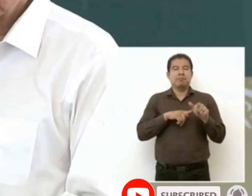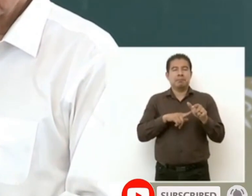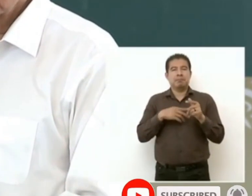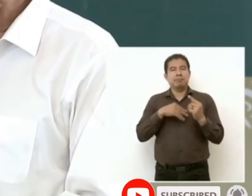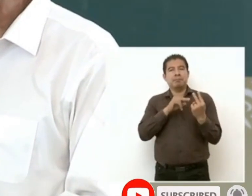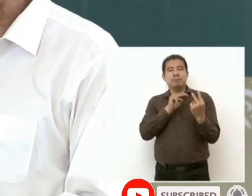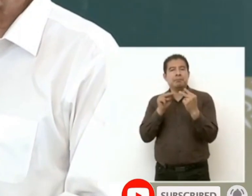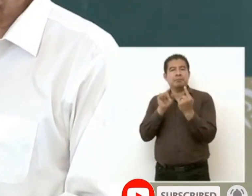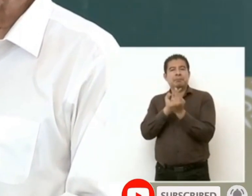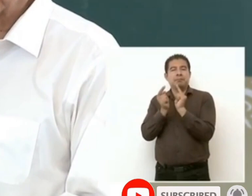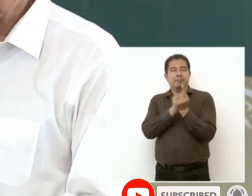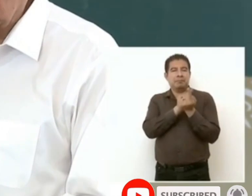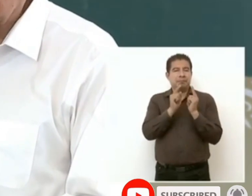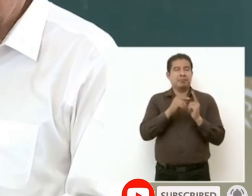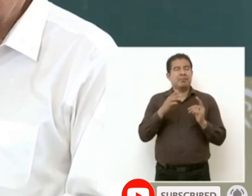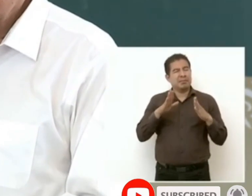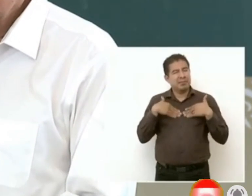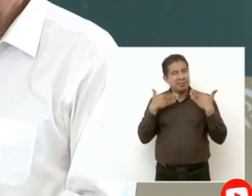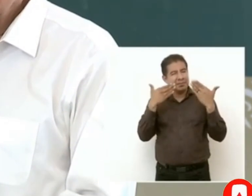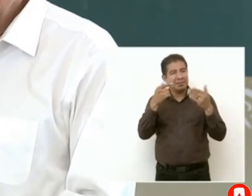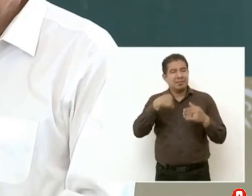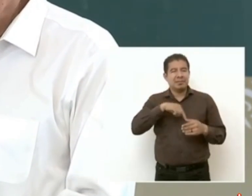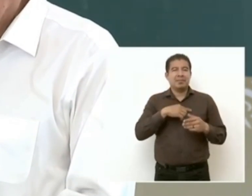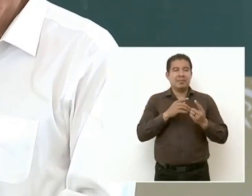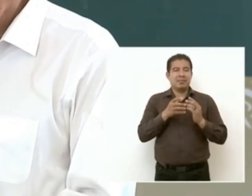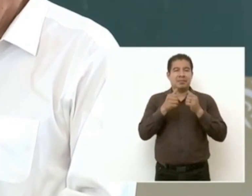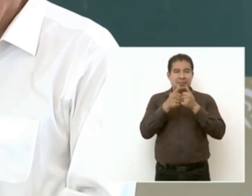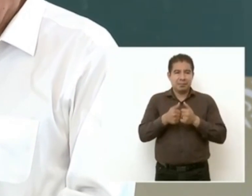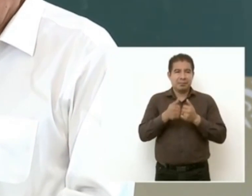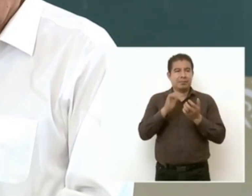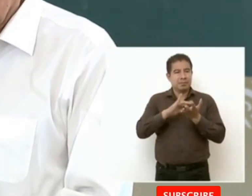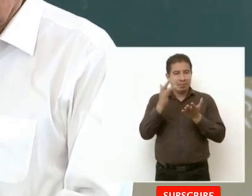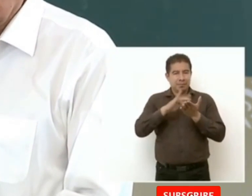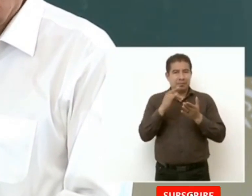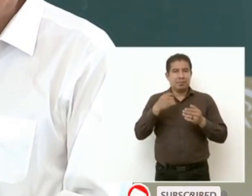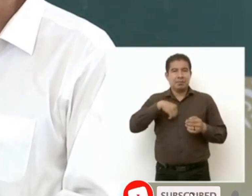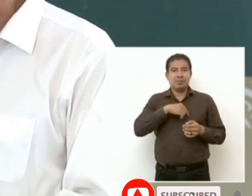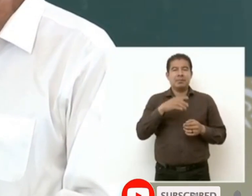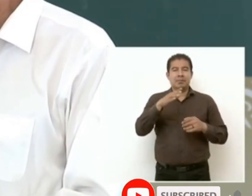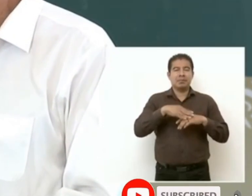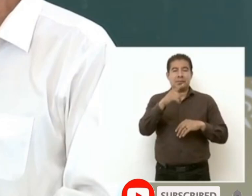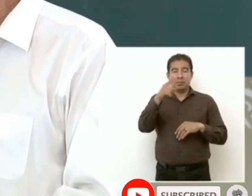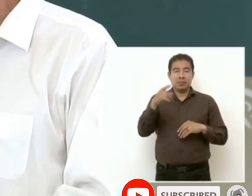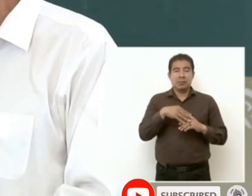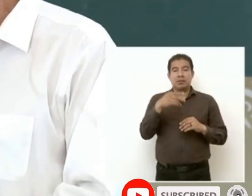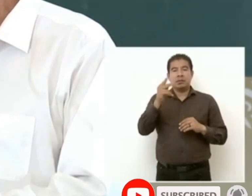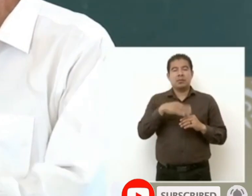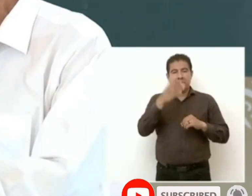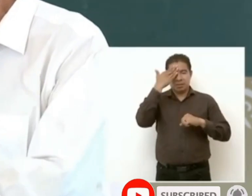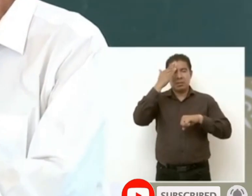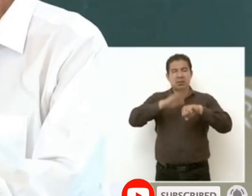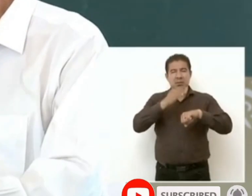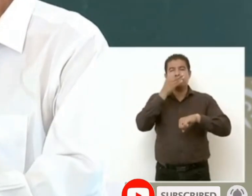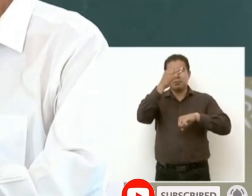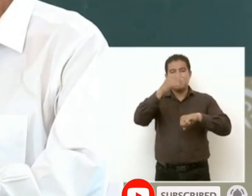viendo. Y muchas gracias por la confianza y tengan presente que yo nunca,